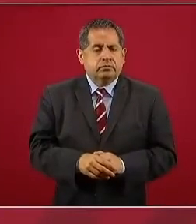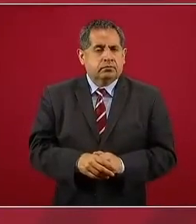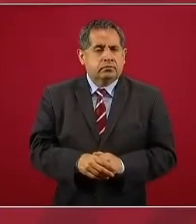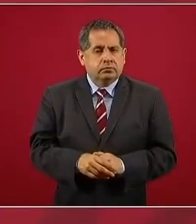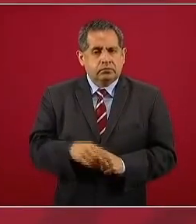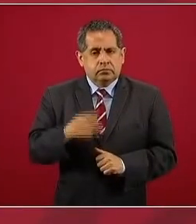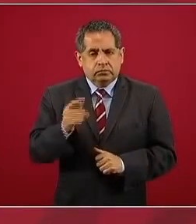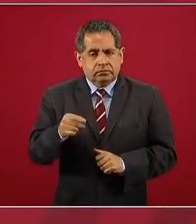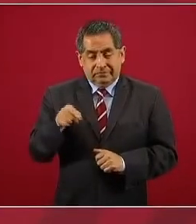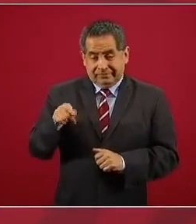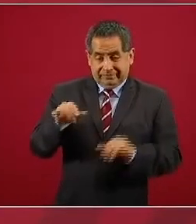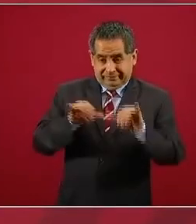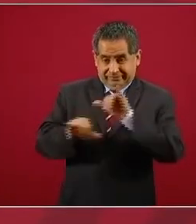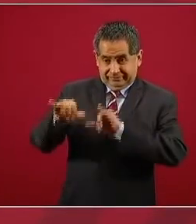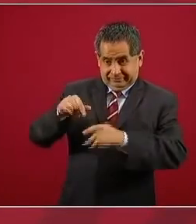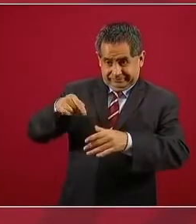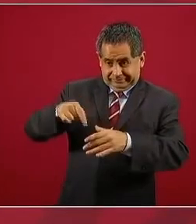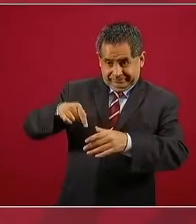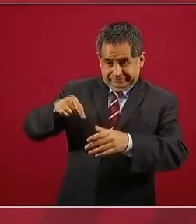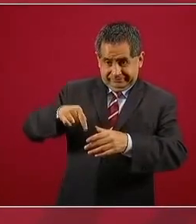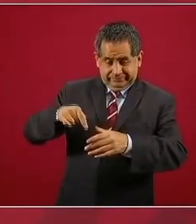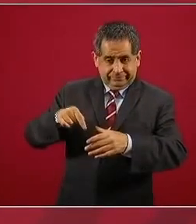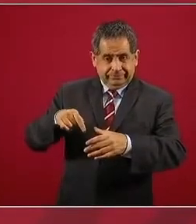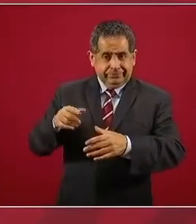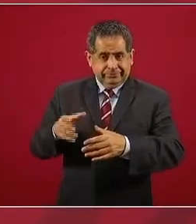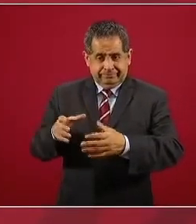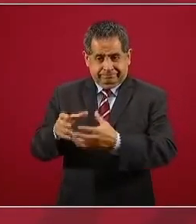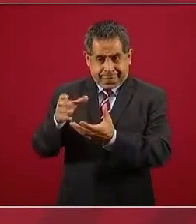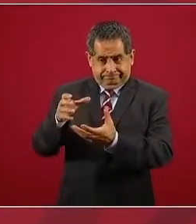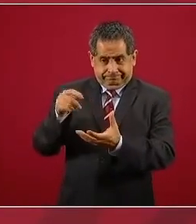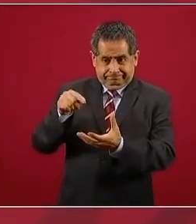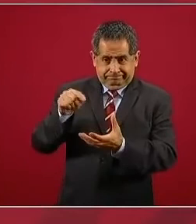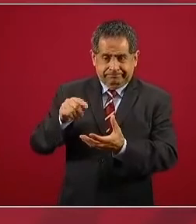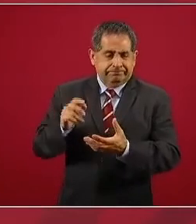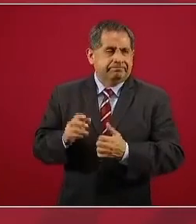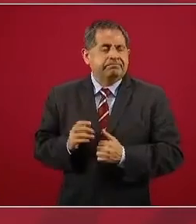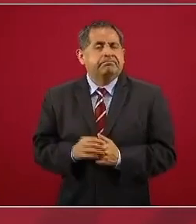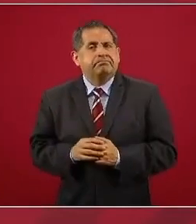Este agroquímico está